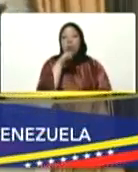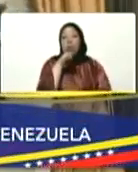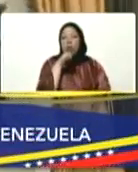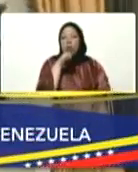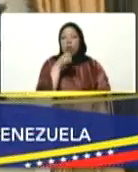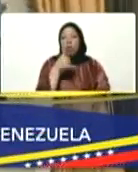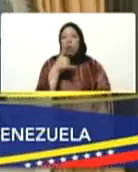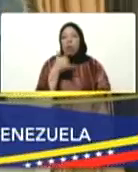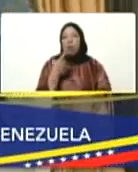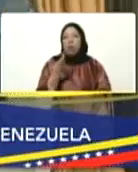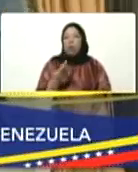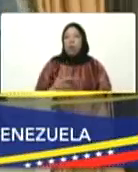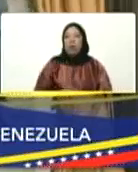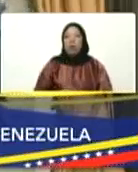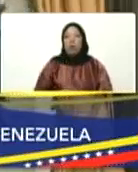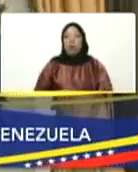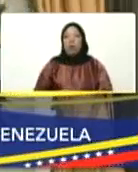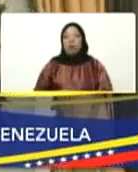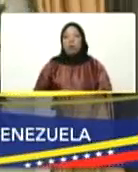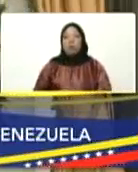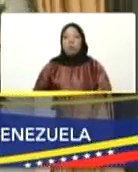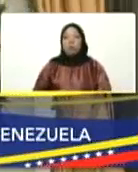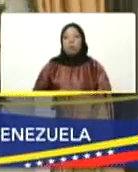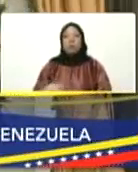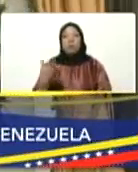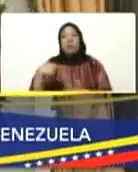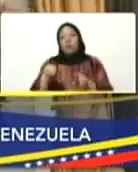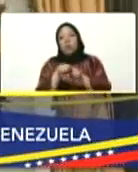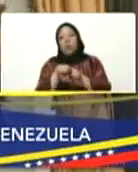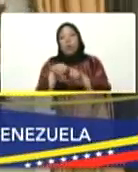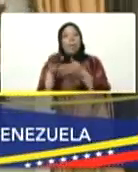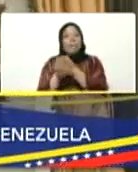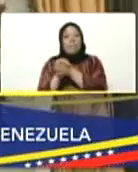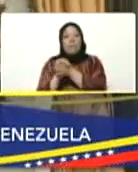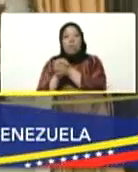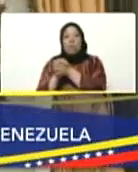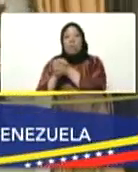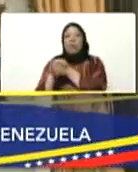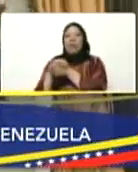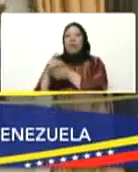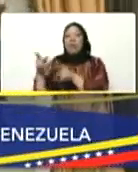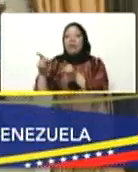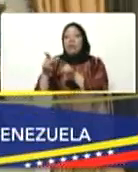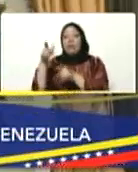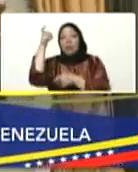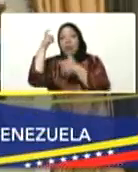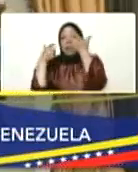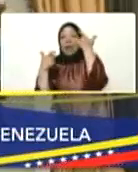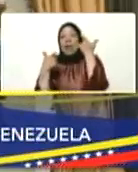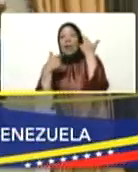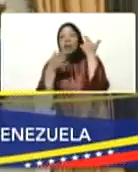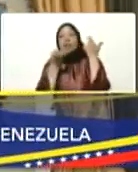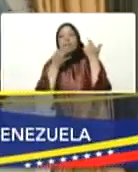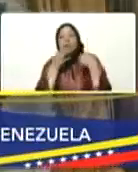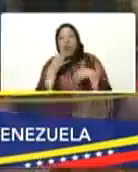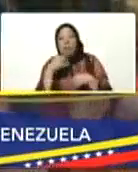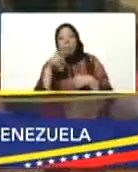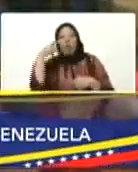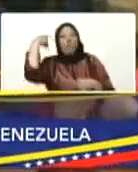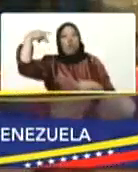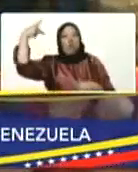el compadre de Alfred Nazaret, William Shakespeare, ser o no ser, y ahí está la prueba.